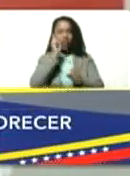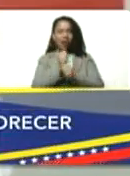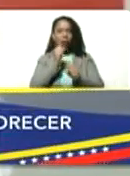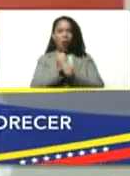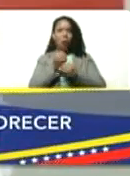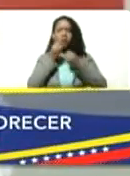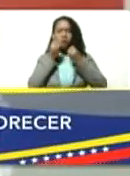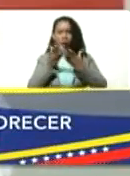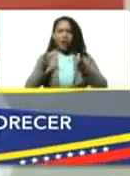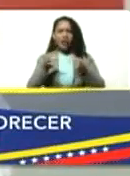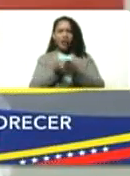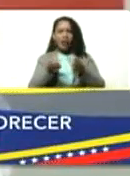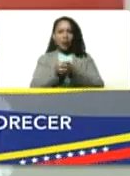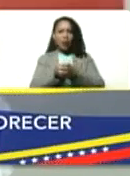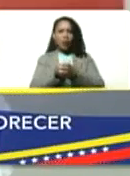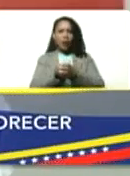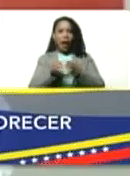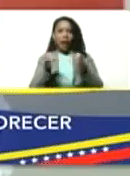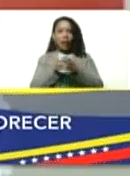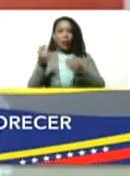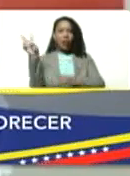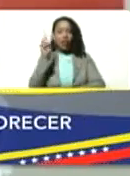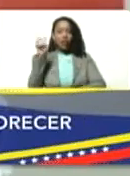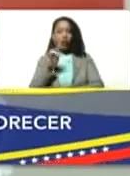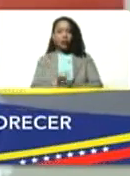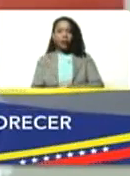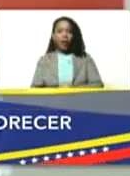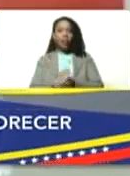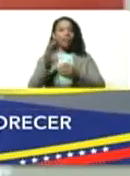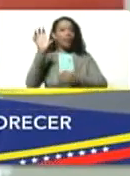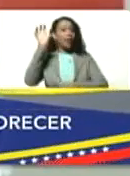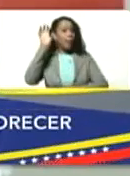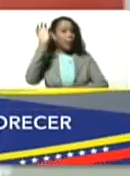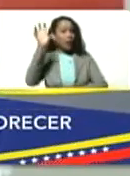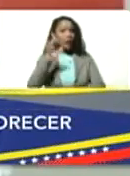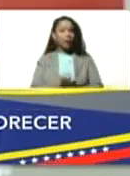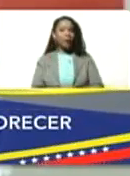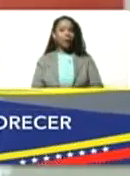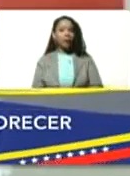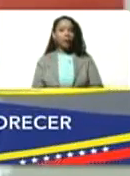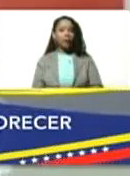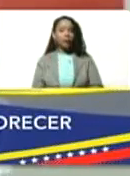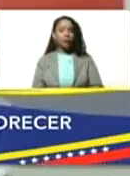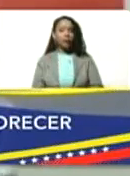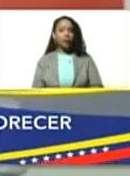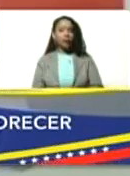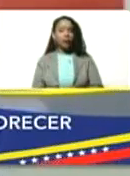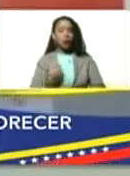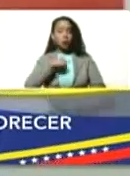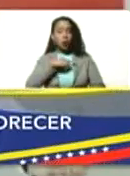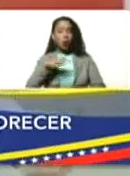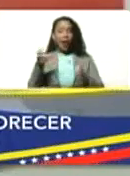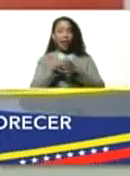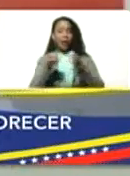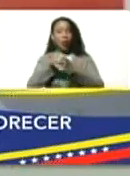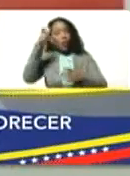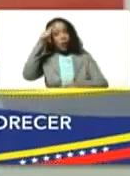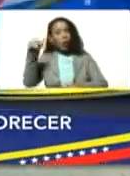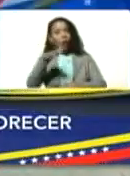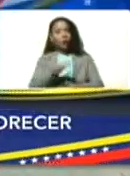buen equipo. El equipo de Venezuela, el equipo de la patria. Y somos un equipo con el